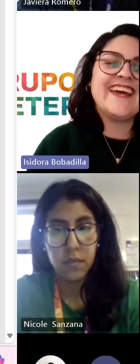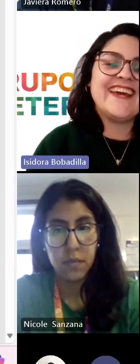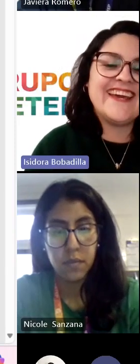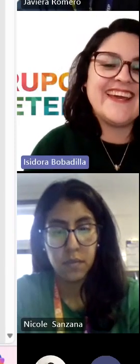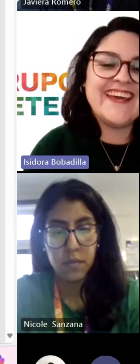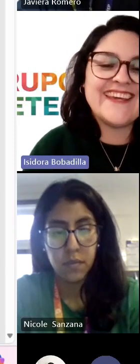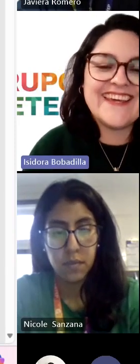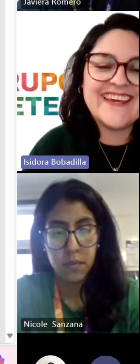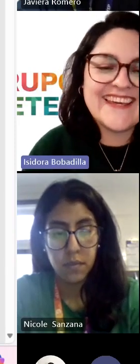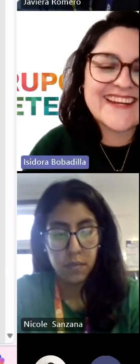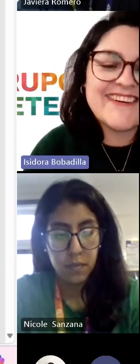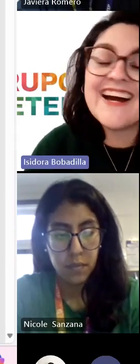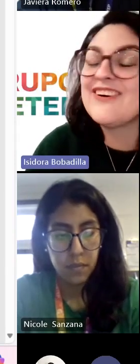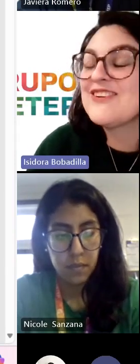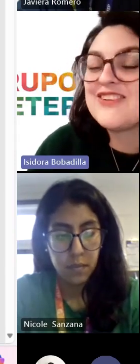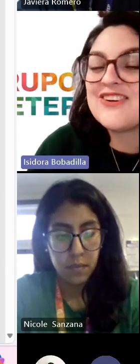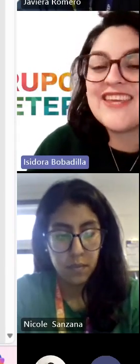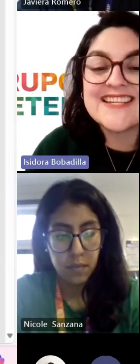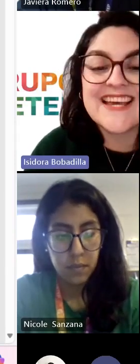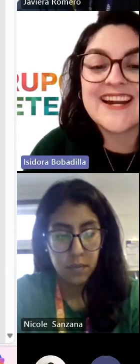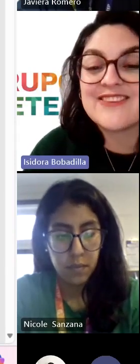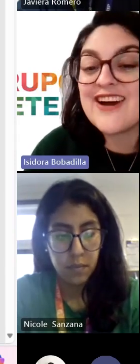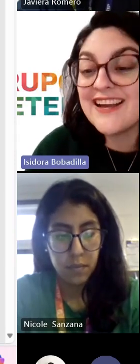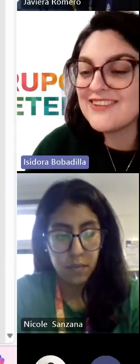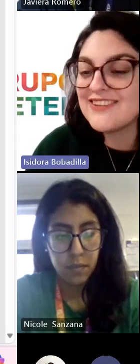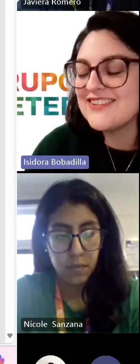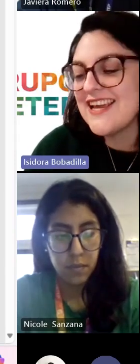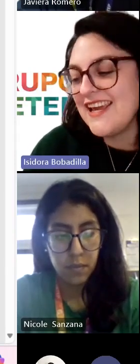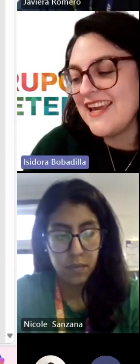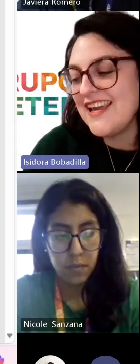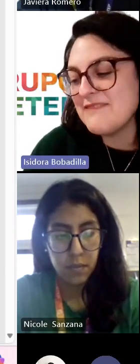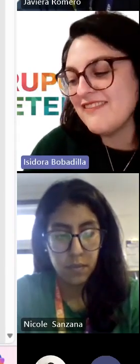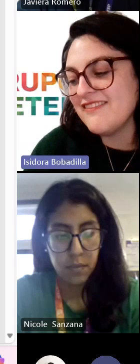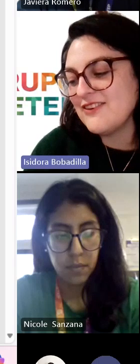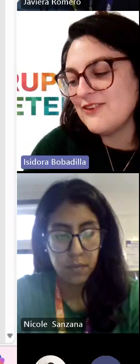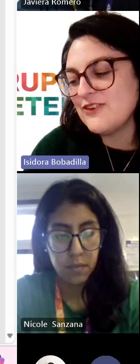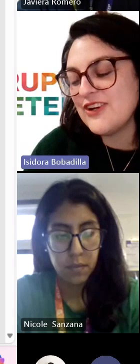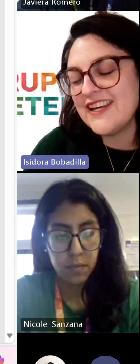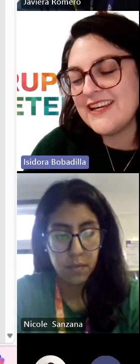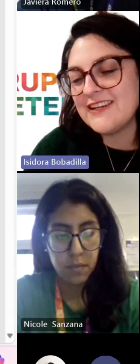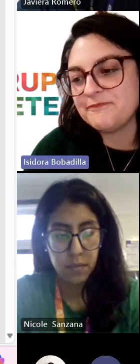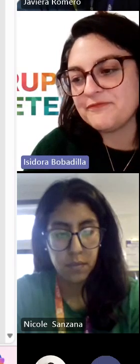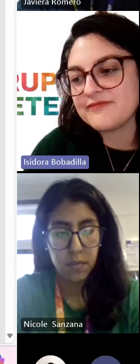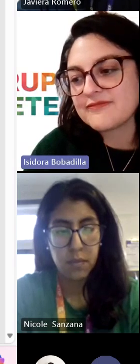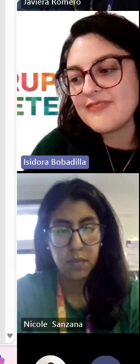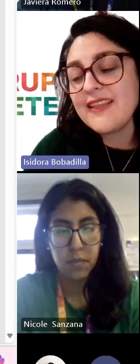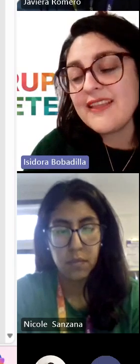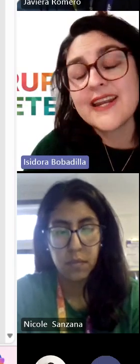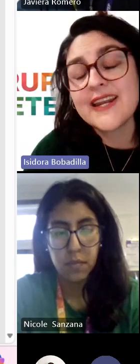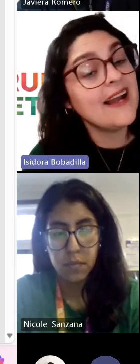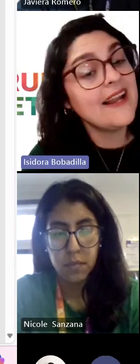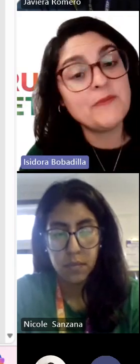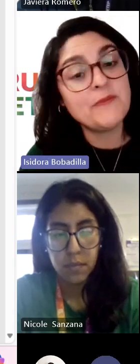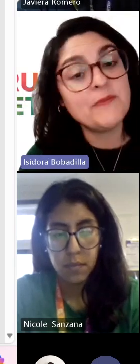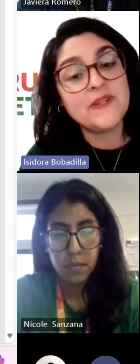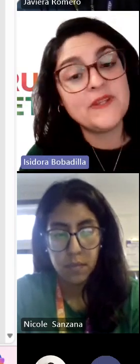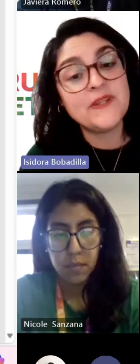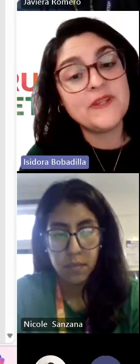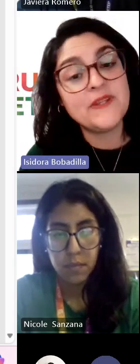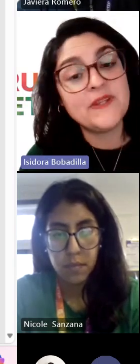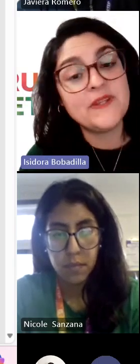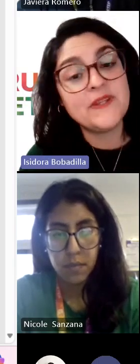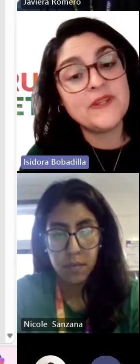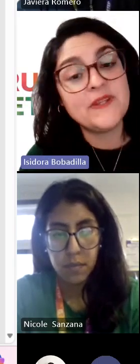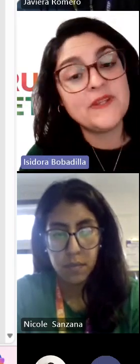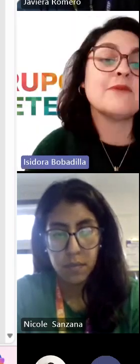psicólogo, que trabaja con nosotros ya hace hartos años. Pablo trabaja en